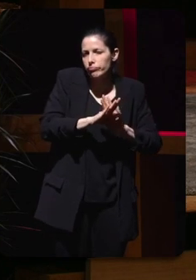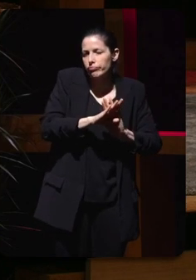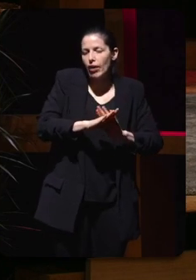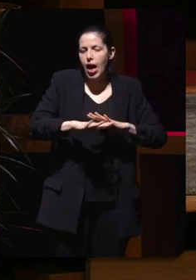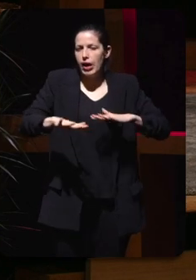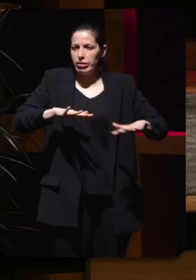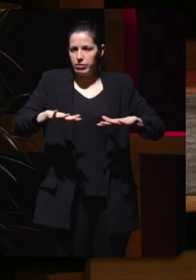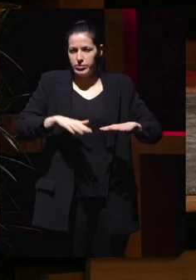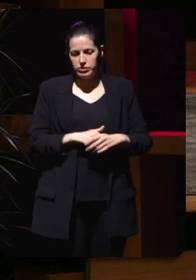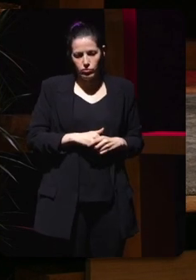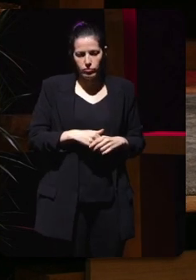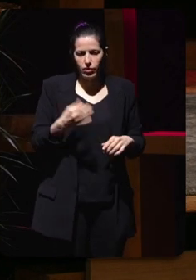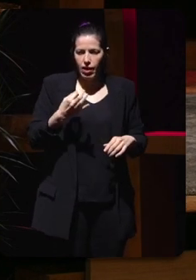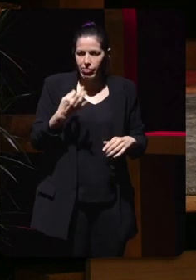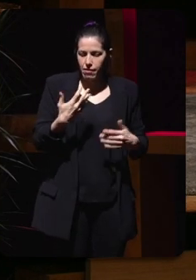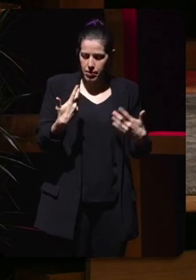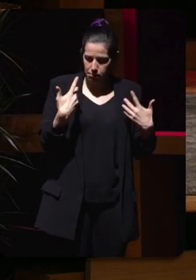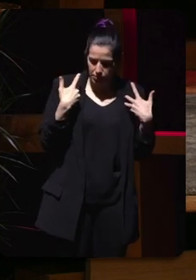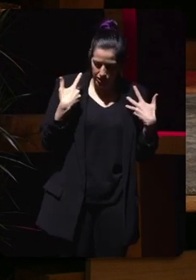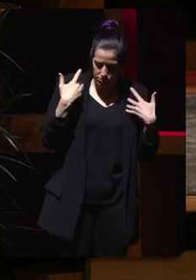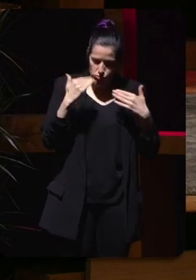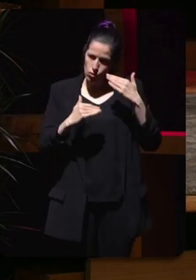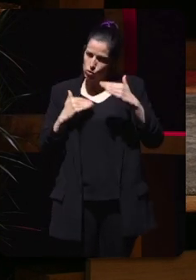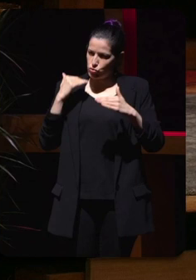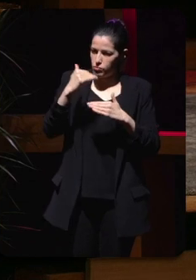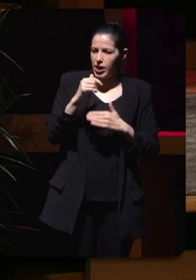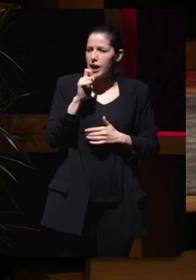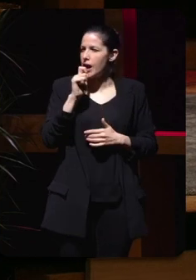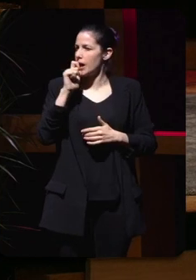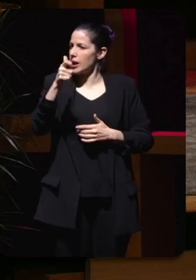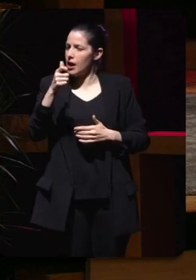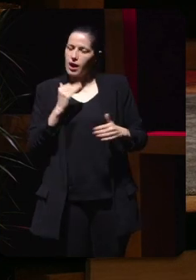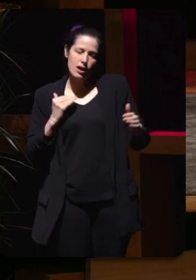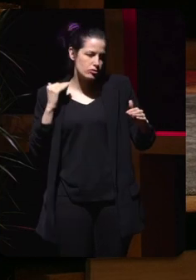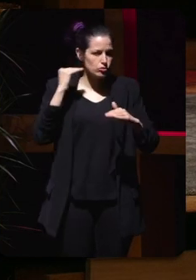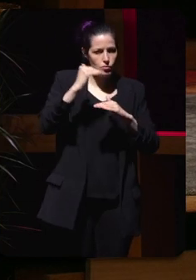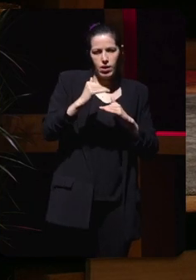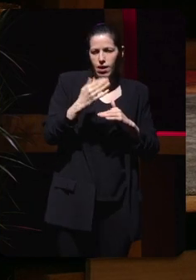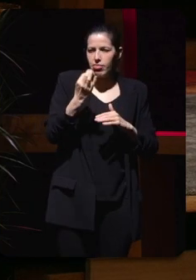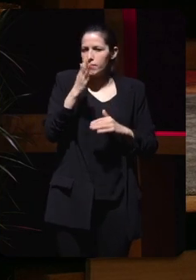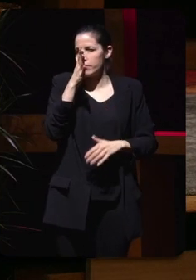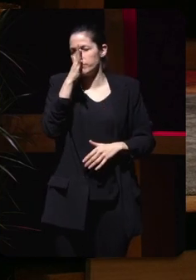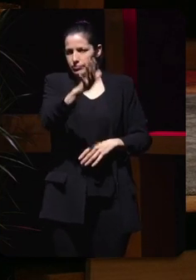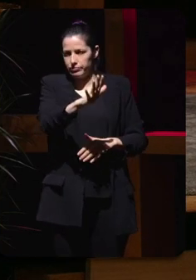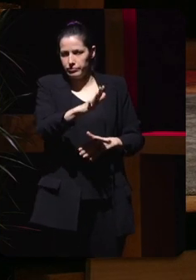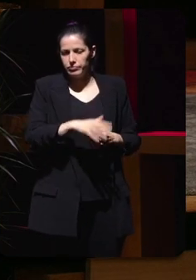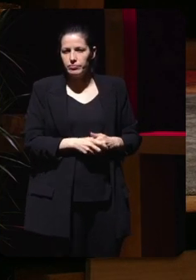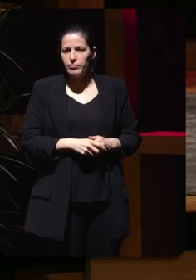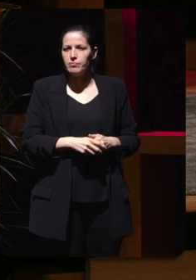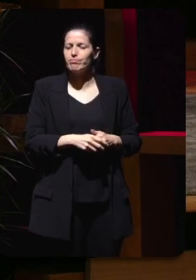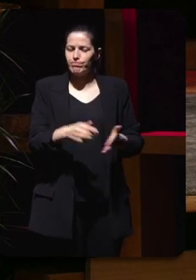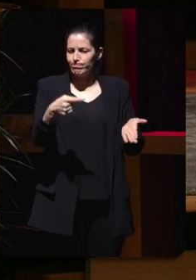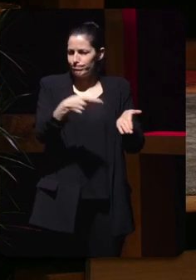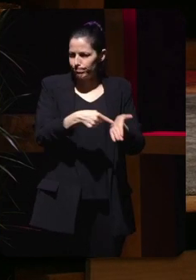que hay que superar el victimismo, hay que superar la queja, hay que hacer la denuncia, pero desde luego hay que